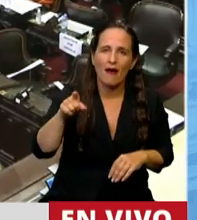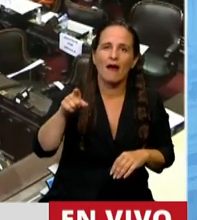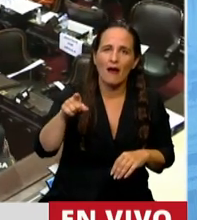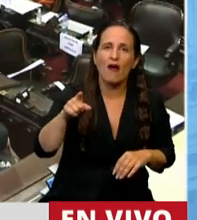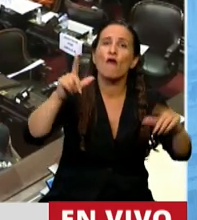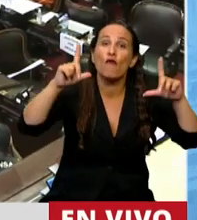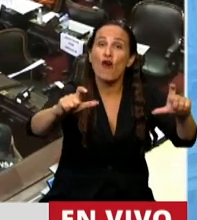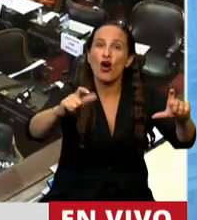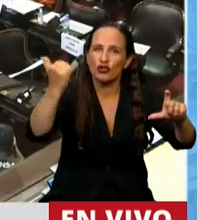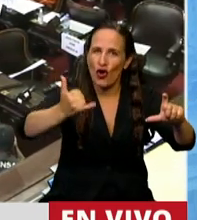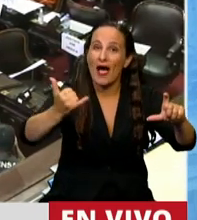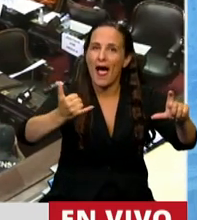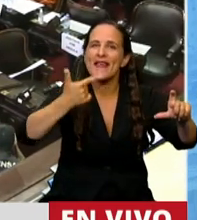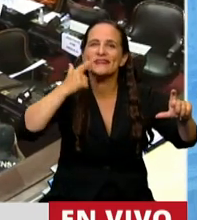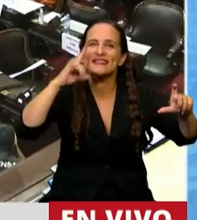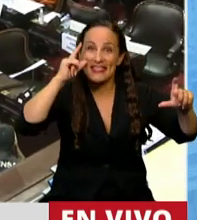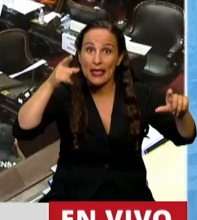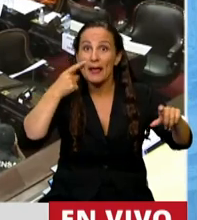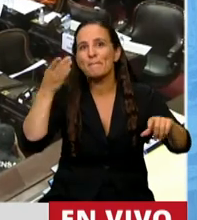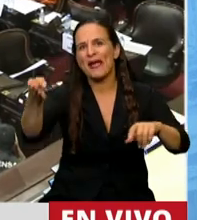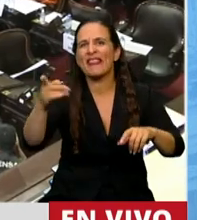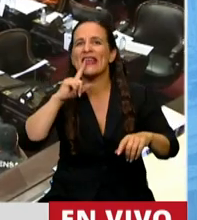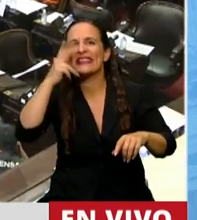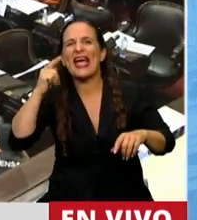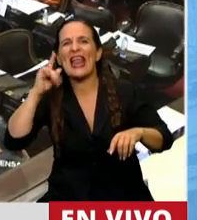Están las fotos en la CIDE, pedíselas a Tailade.